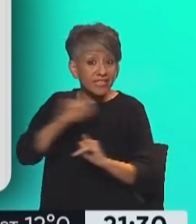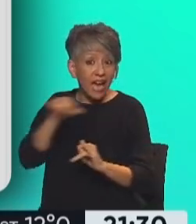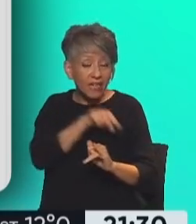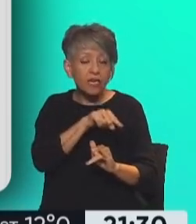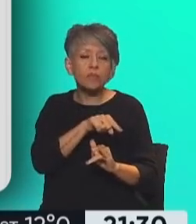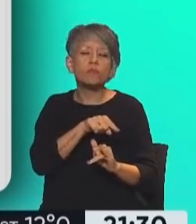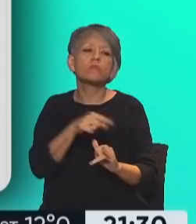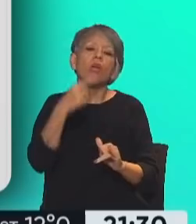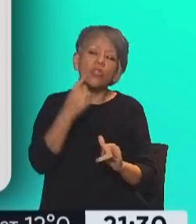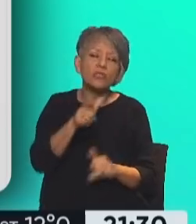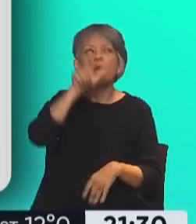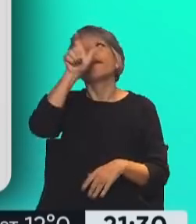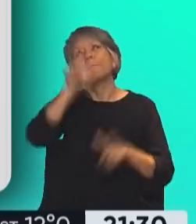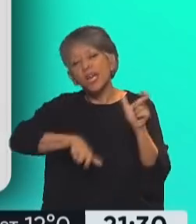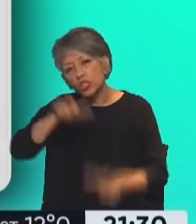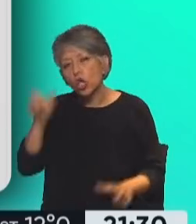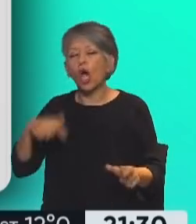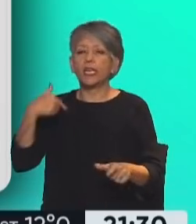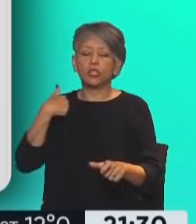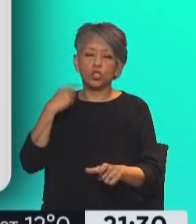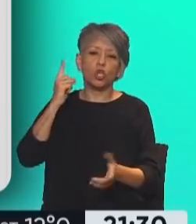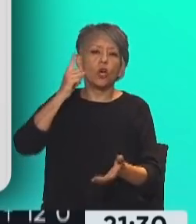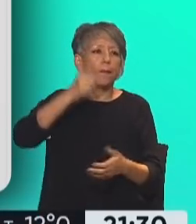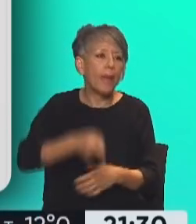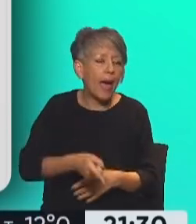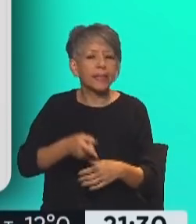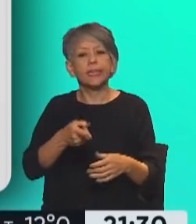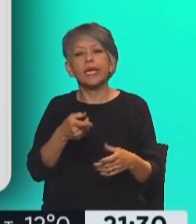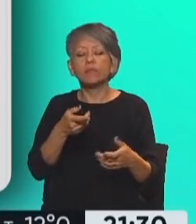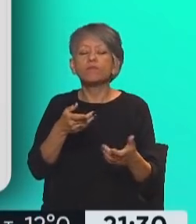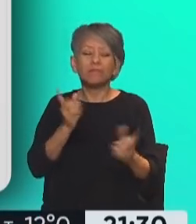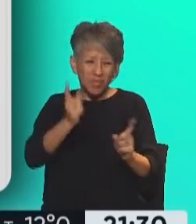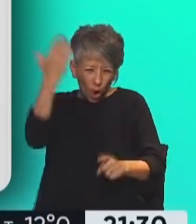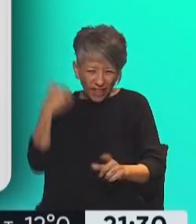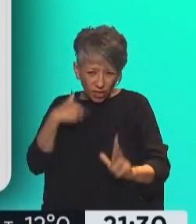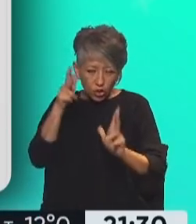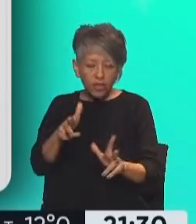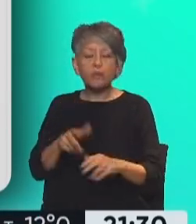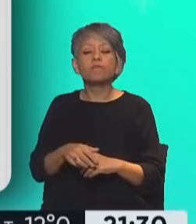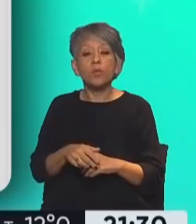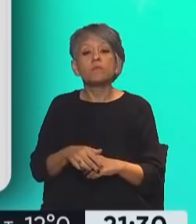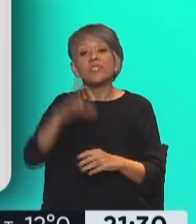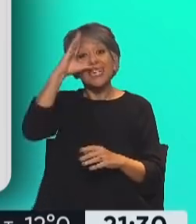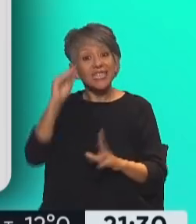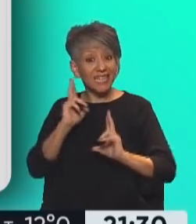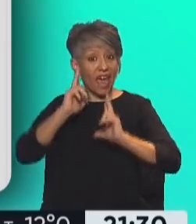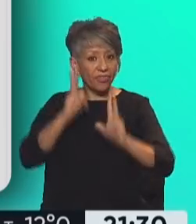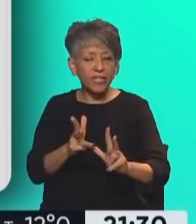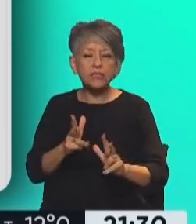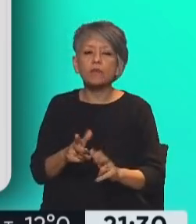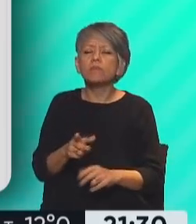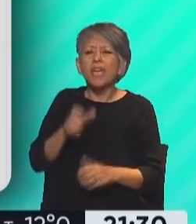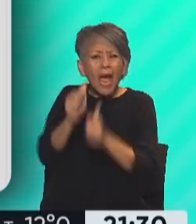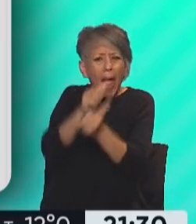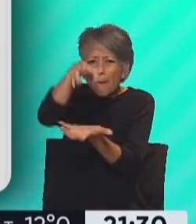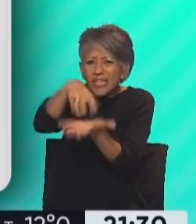bueno, los funcionarios designados por ella, quienes hacen las licitaciones, cuenta el off que decíamos recién, y ahí aclara, en realidad, la única